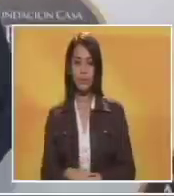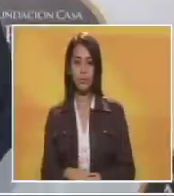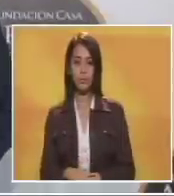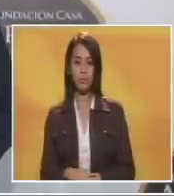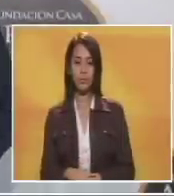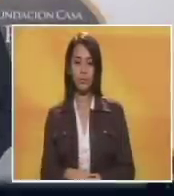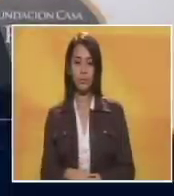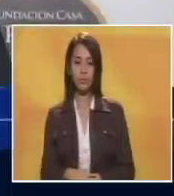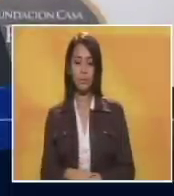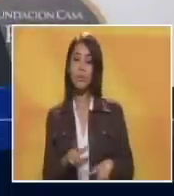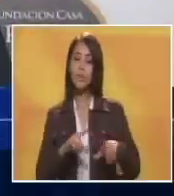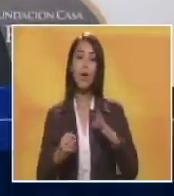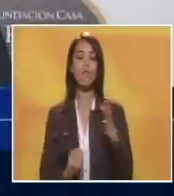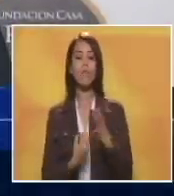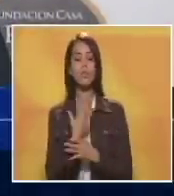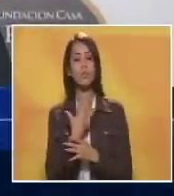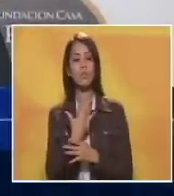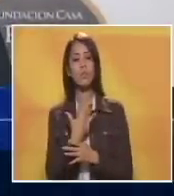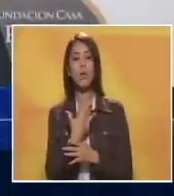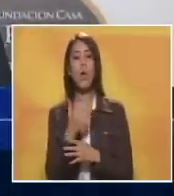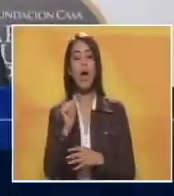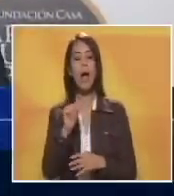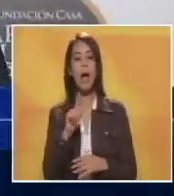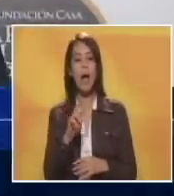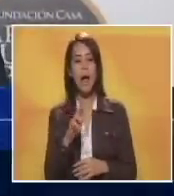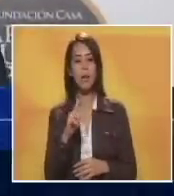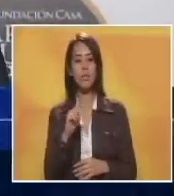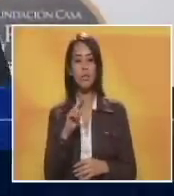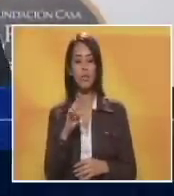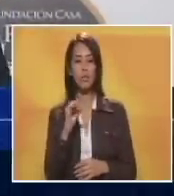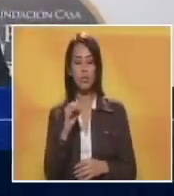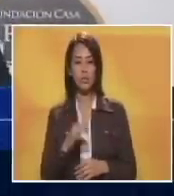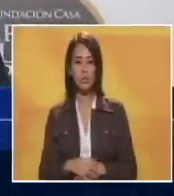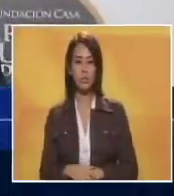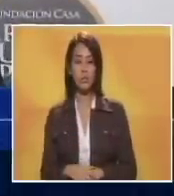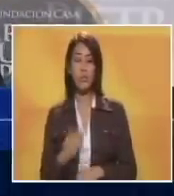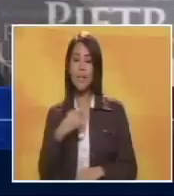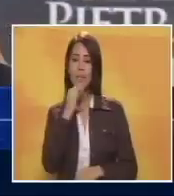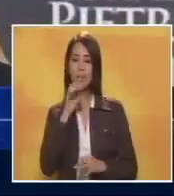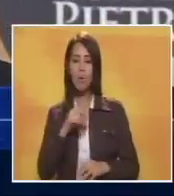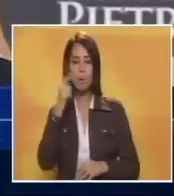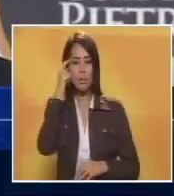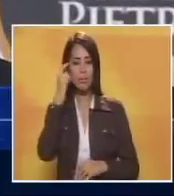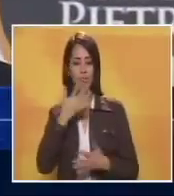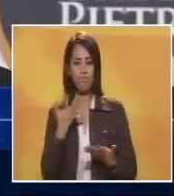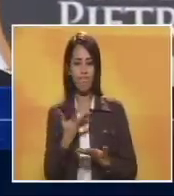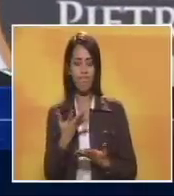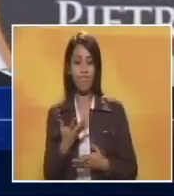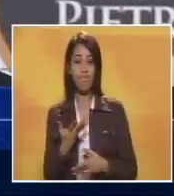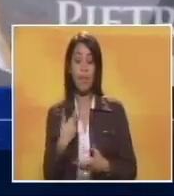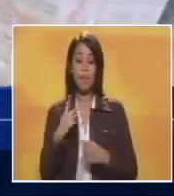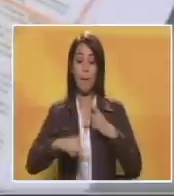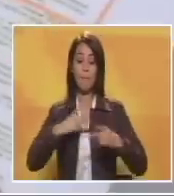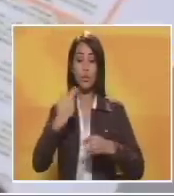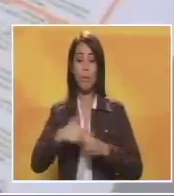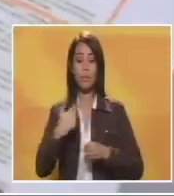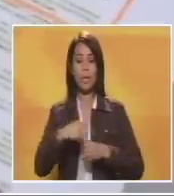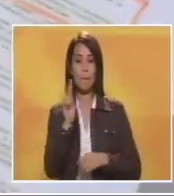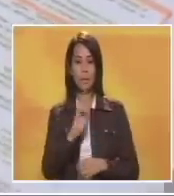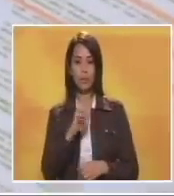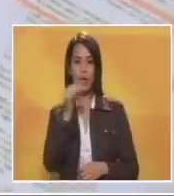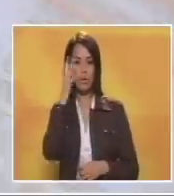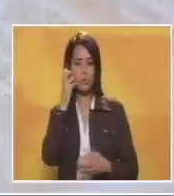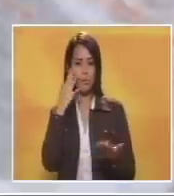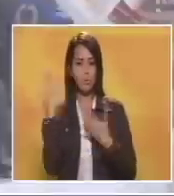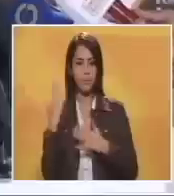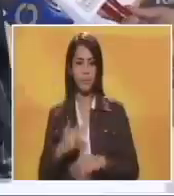que realizamos desde la Fundación Arturo Uslar Pietri, en donde su presidente ejecutivo, Antonio Ecarry, se expresa el día de hoy en torno a la producción petrolera en Venezuela.